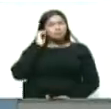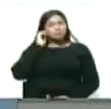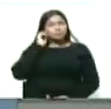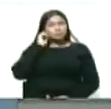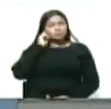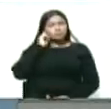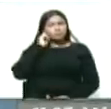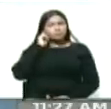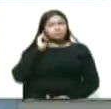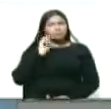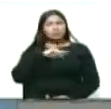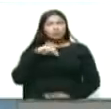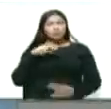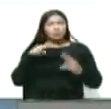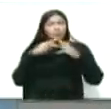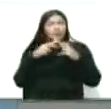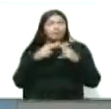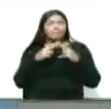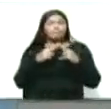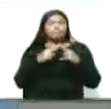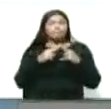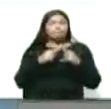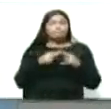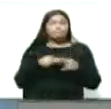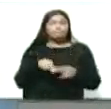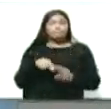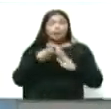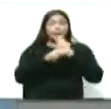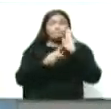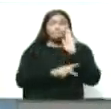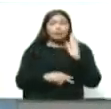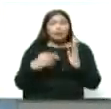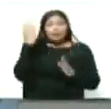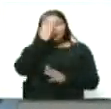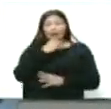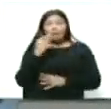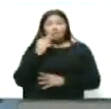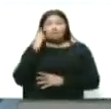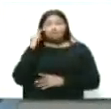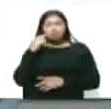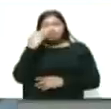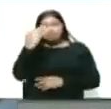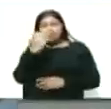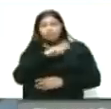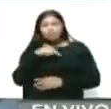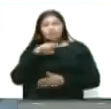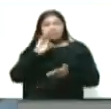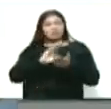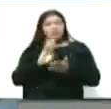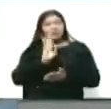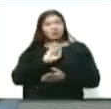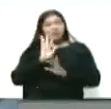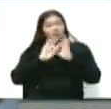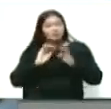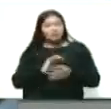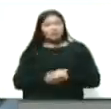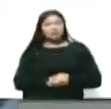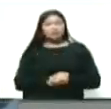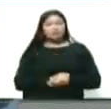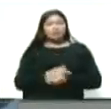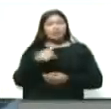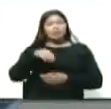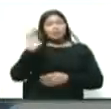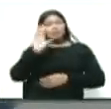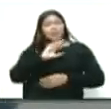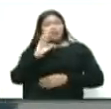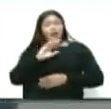Carabobo, que queda exactamente enfrente de nuestra sede central acá en la ciudad